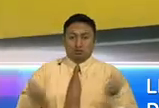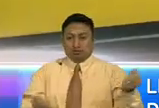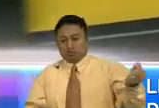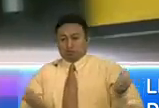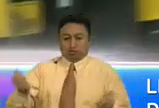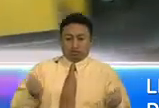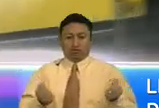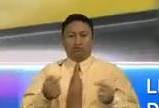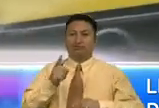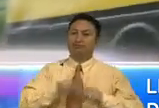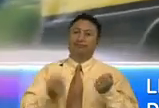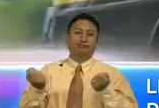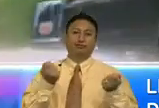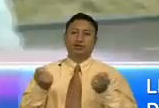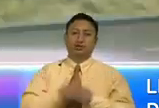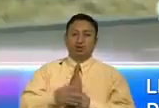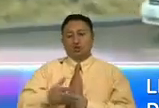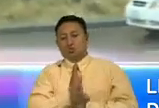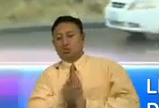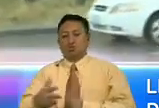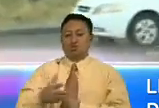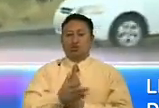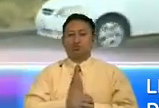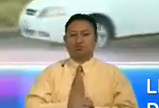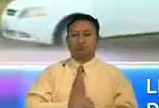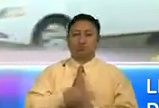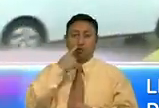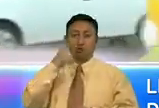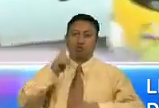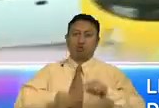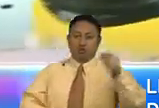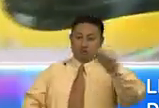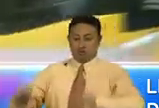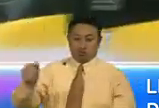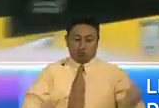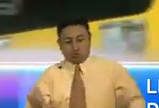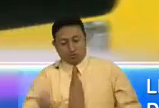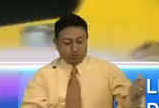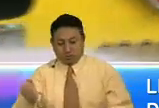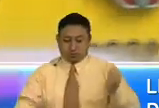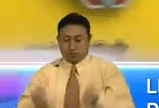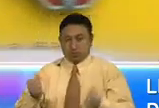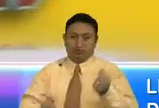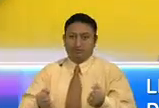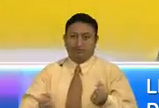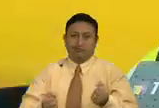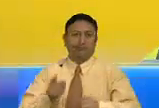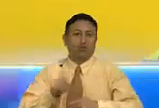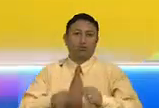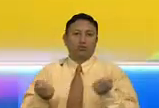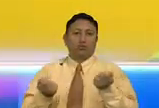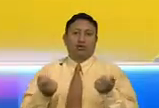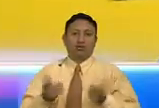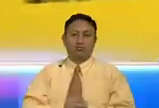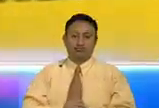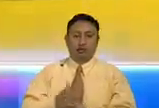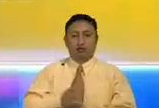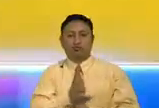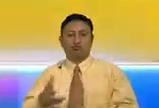imposible controlar el automotor. El señor trata de controlar el vehículo sin lograr resultados y pierde